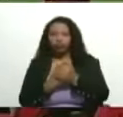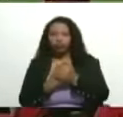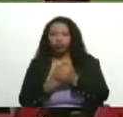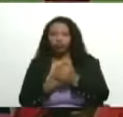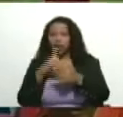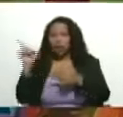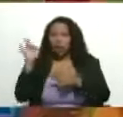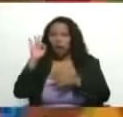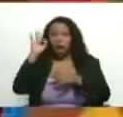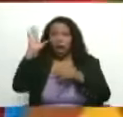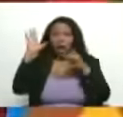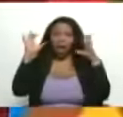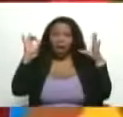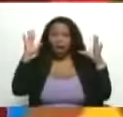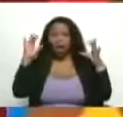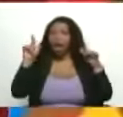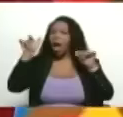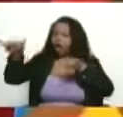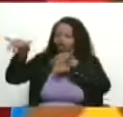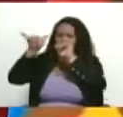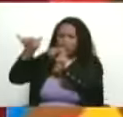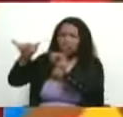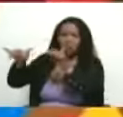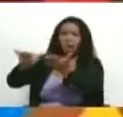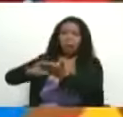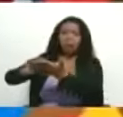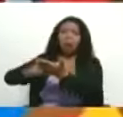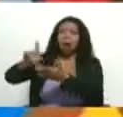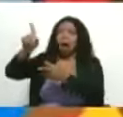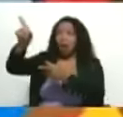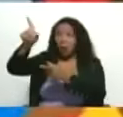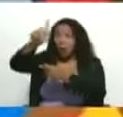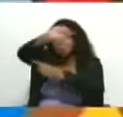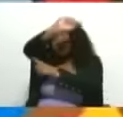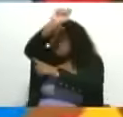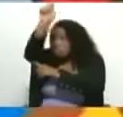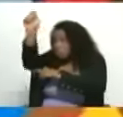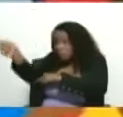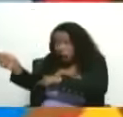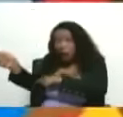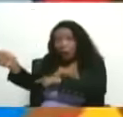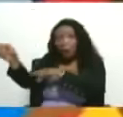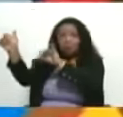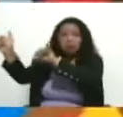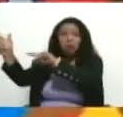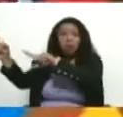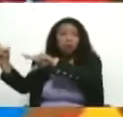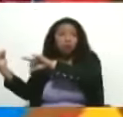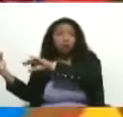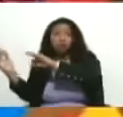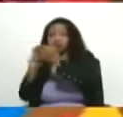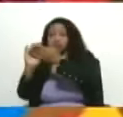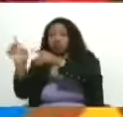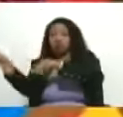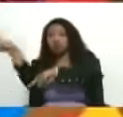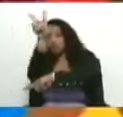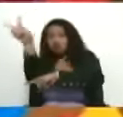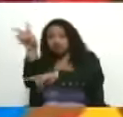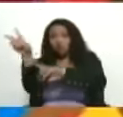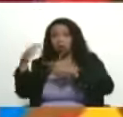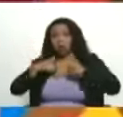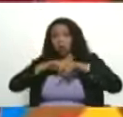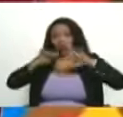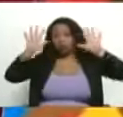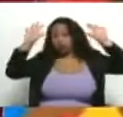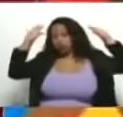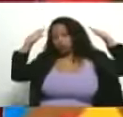su rollo, ¿eh? Que los que le dan la plata le crean, eso es problema de ellos. Aquí en Venezuela es esta constitución